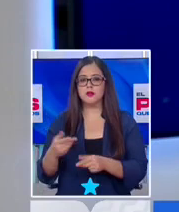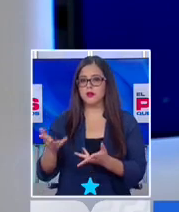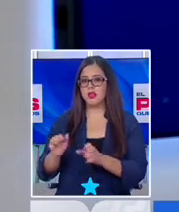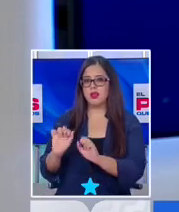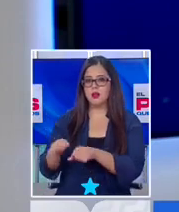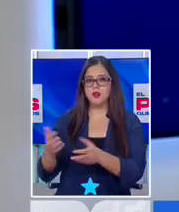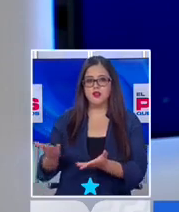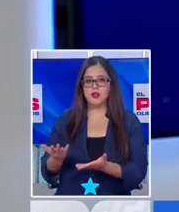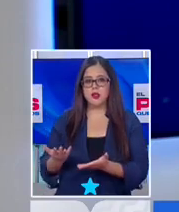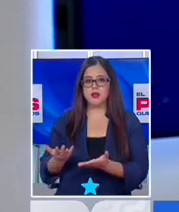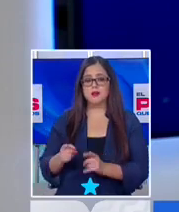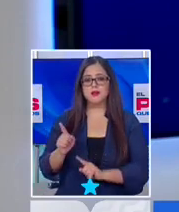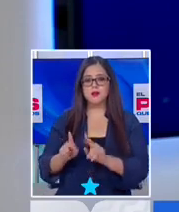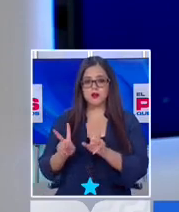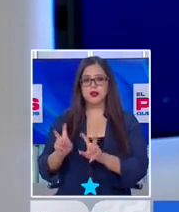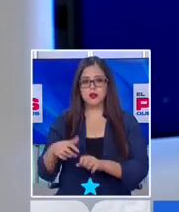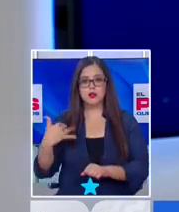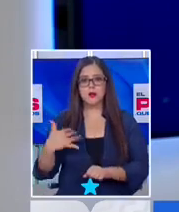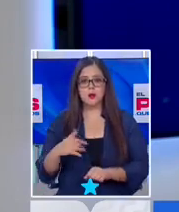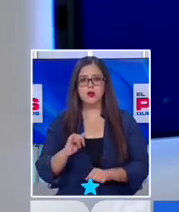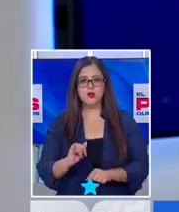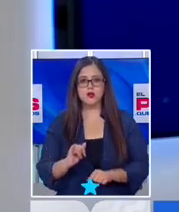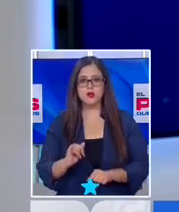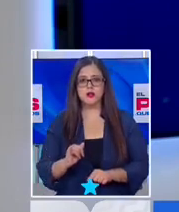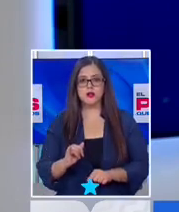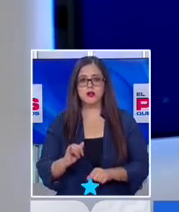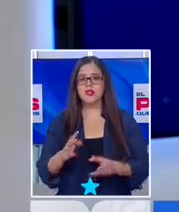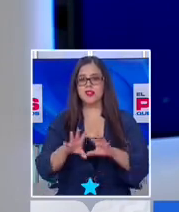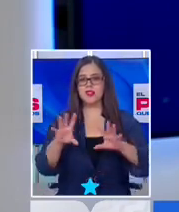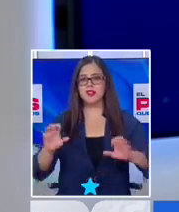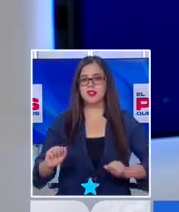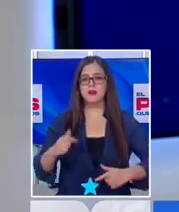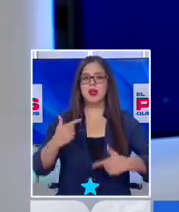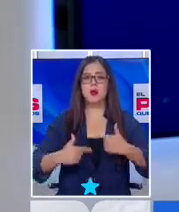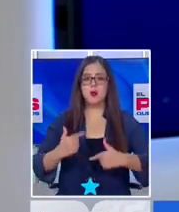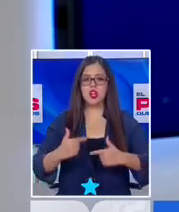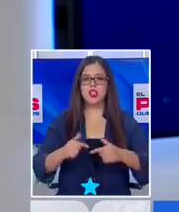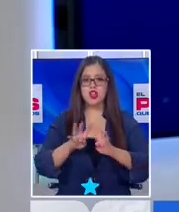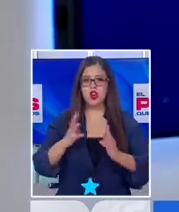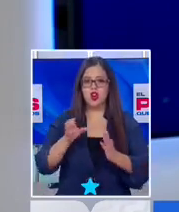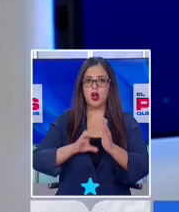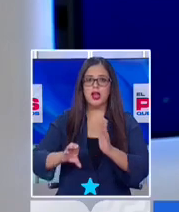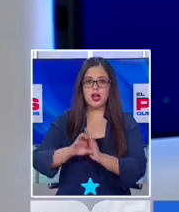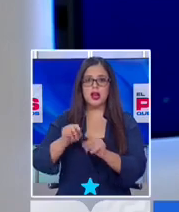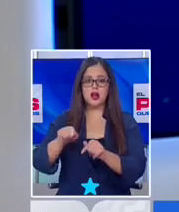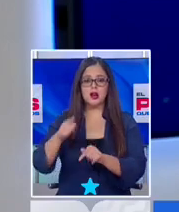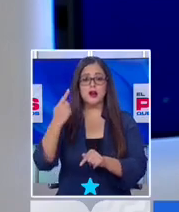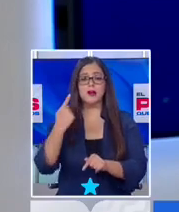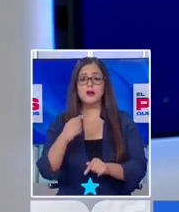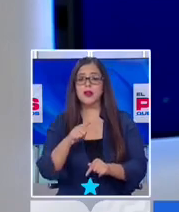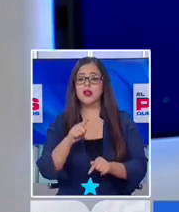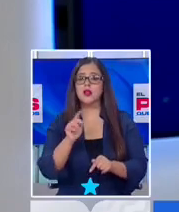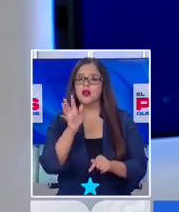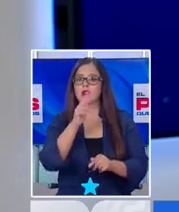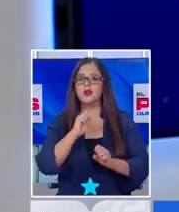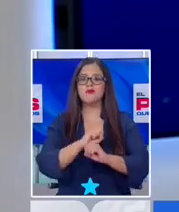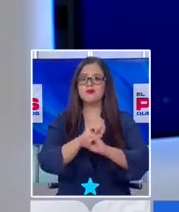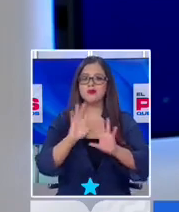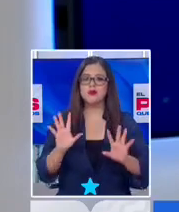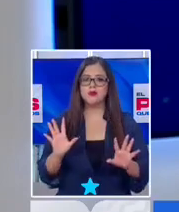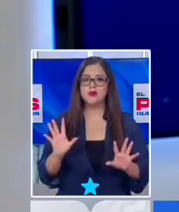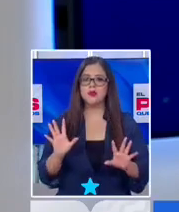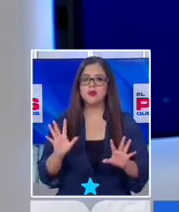que se aprobó fueron cosas claro clave efecto del sistema político en el pleno pero tampoco quedó claro finalmente